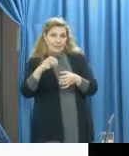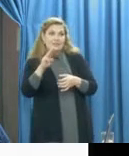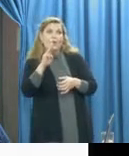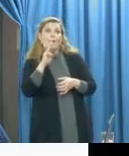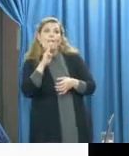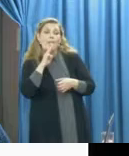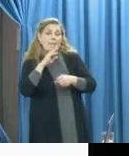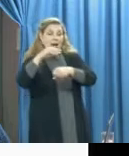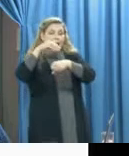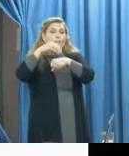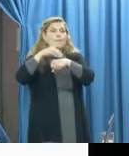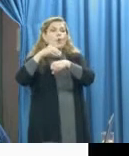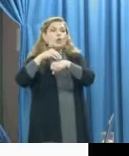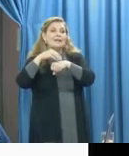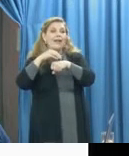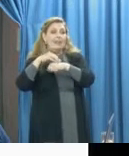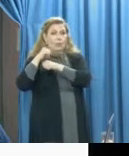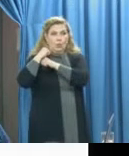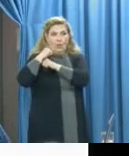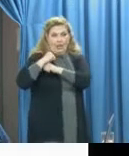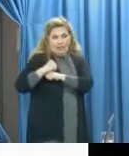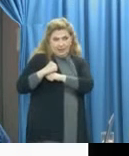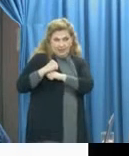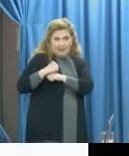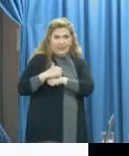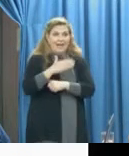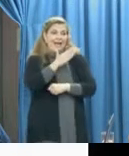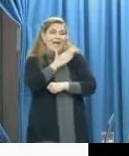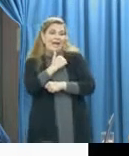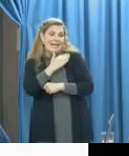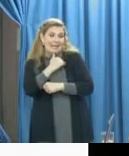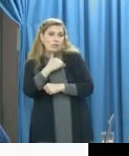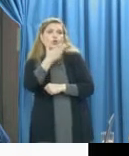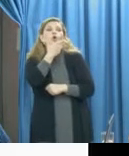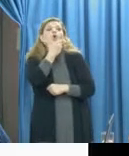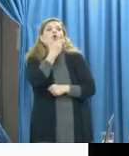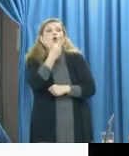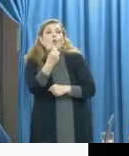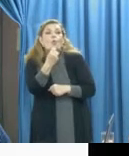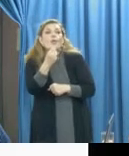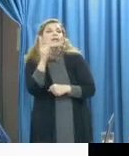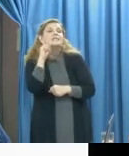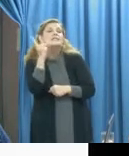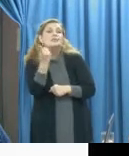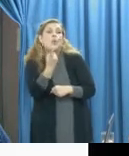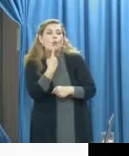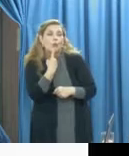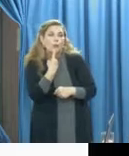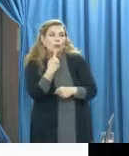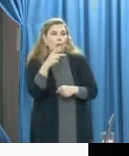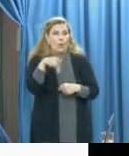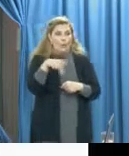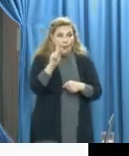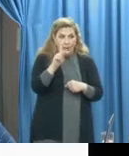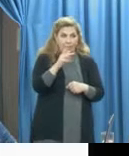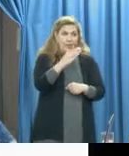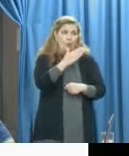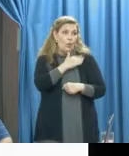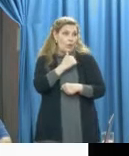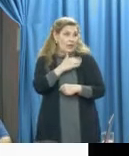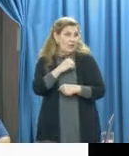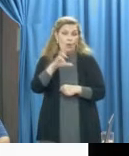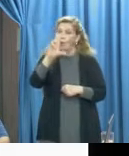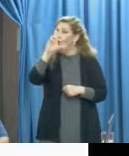es portadora y tiene hijos varones afectados. Pero los hijos varones no van